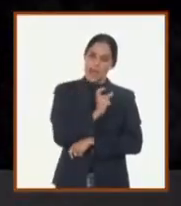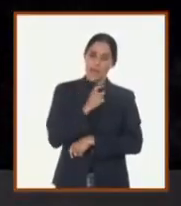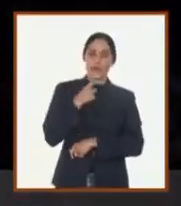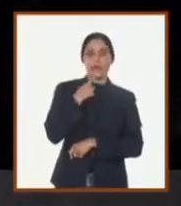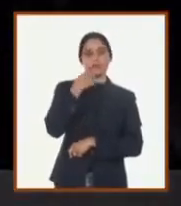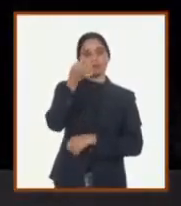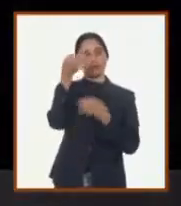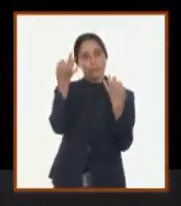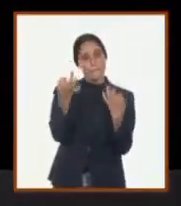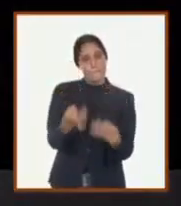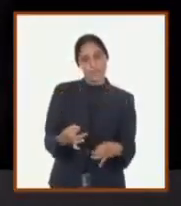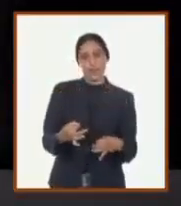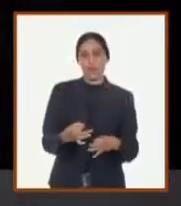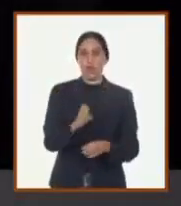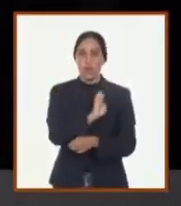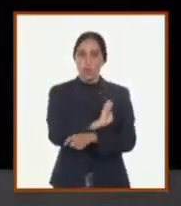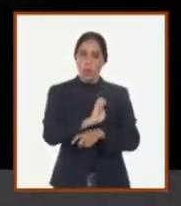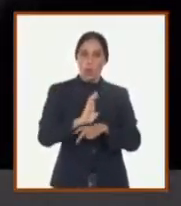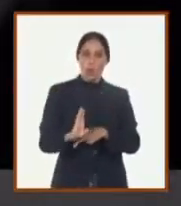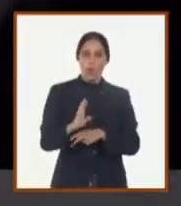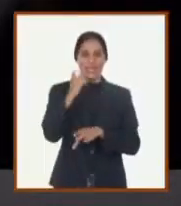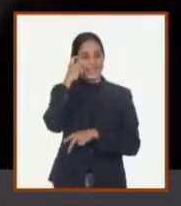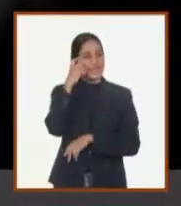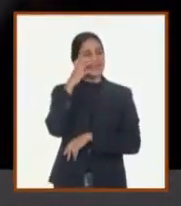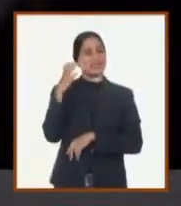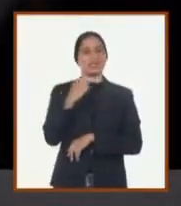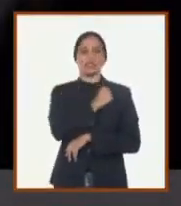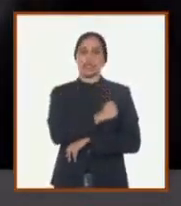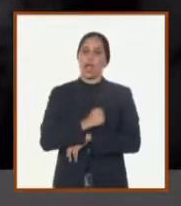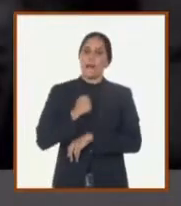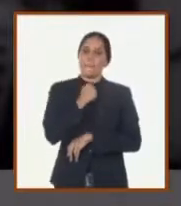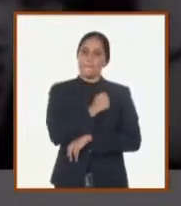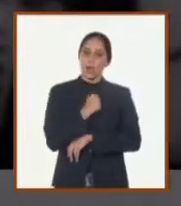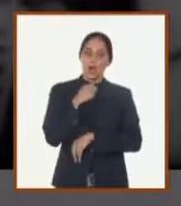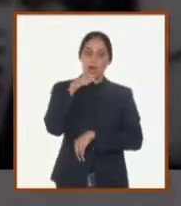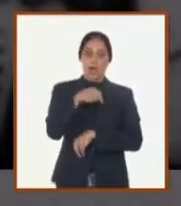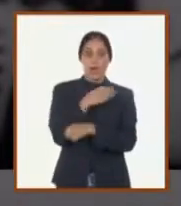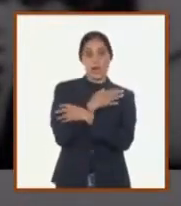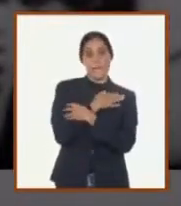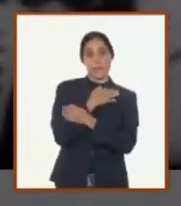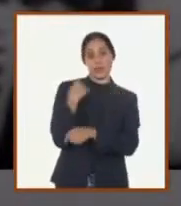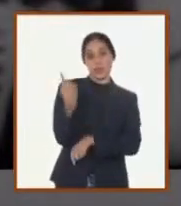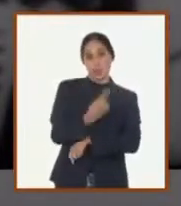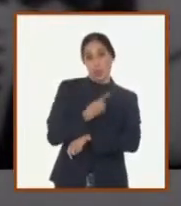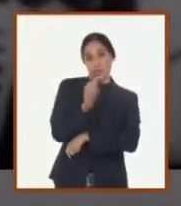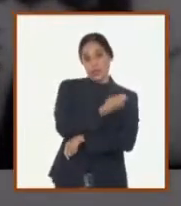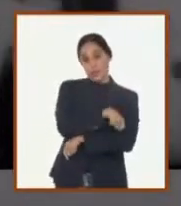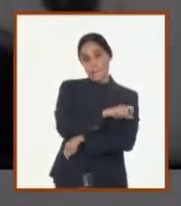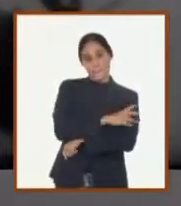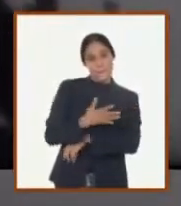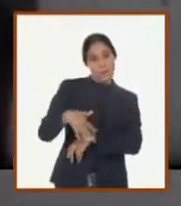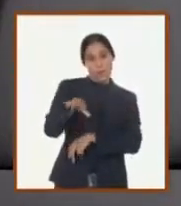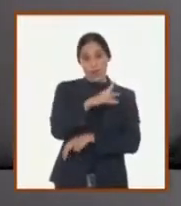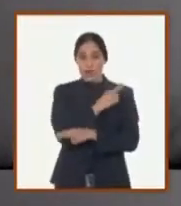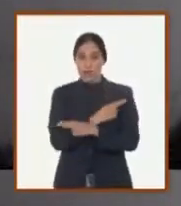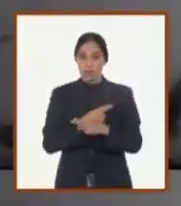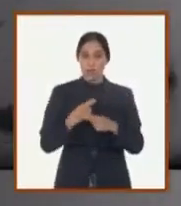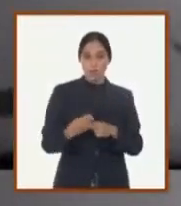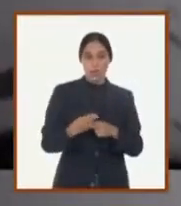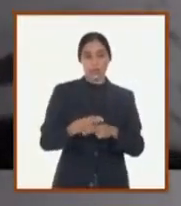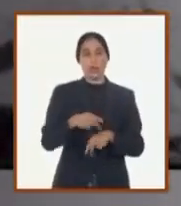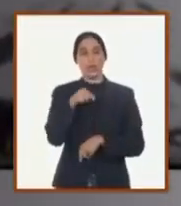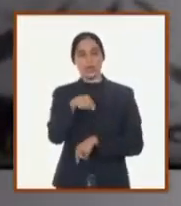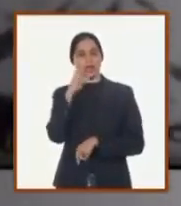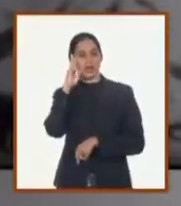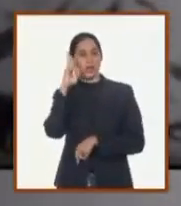verdad obra de ciencia y de amor La gran epopeya de nuestro pueblo la gran epopeya del pueblo de Martí